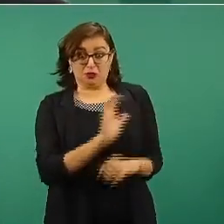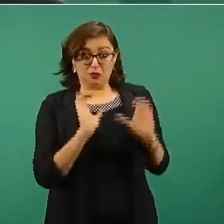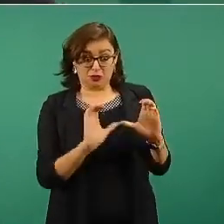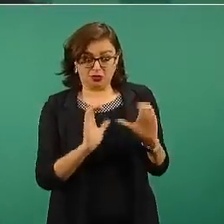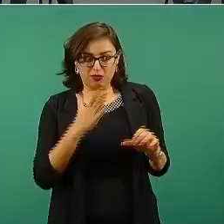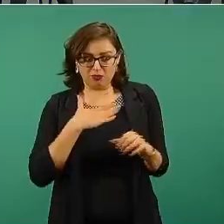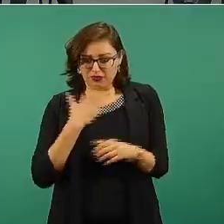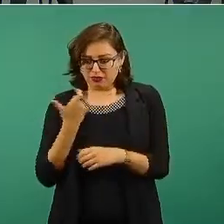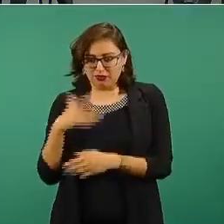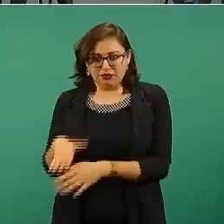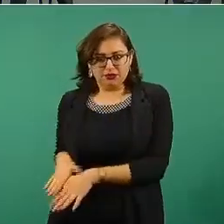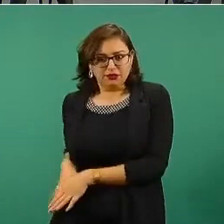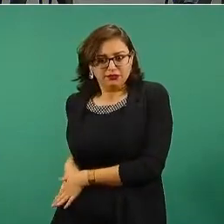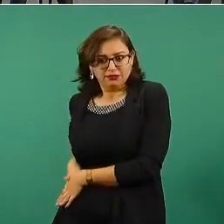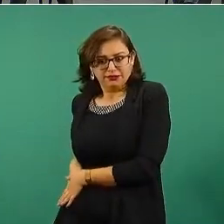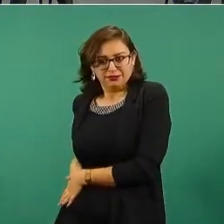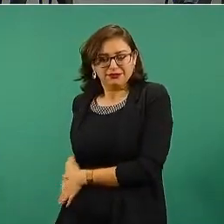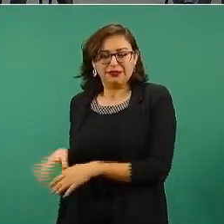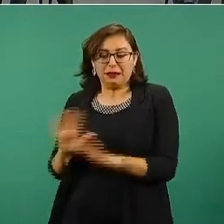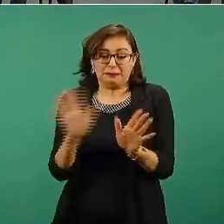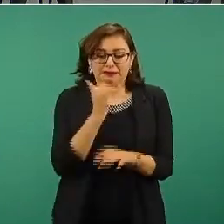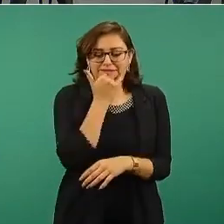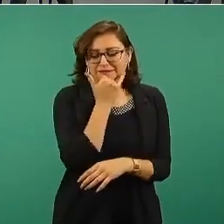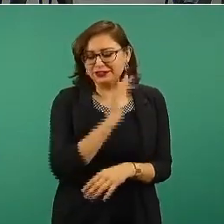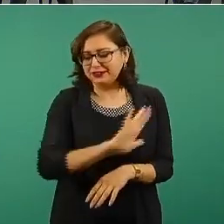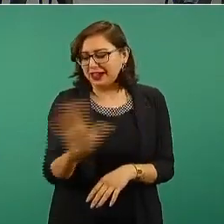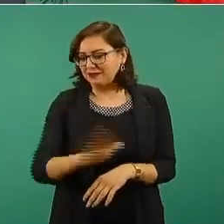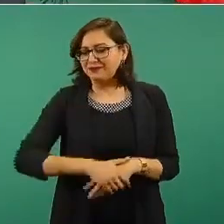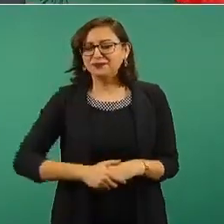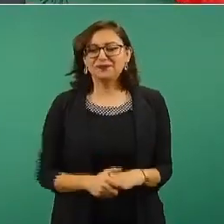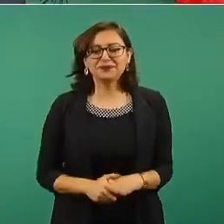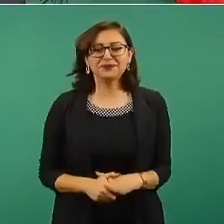cuidado con la, ya no lo digo, pero